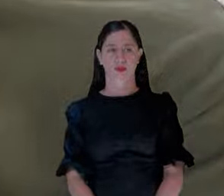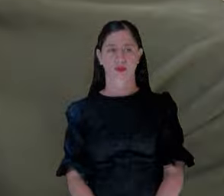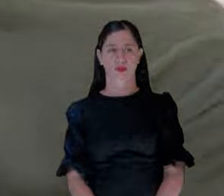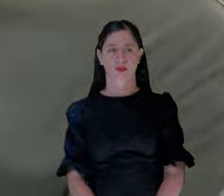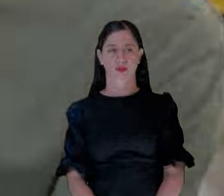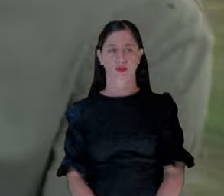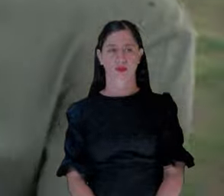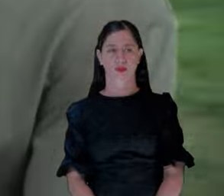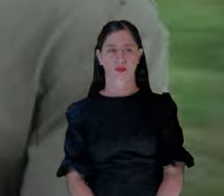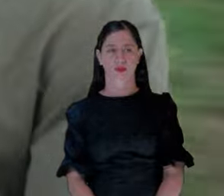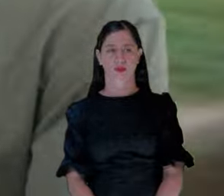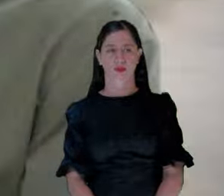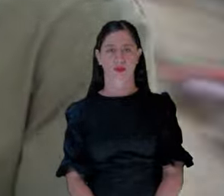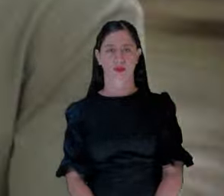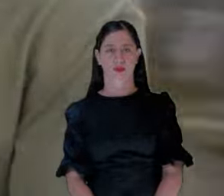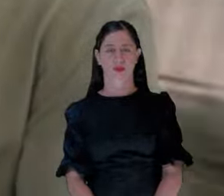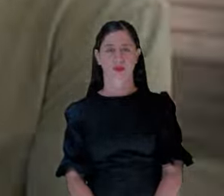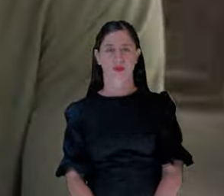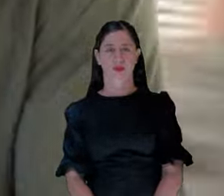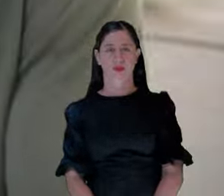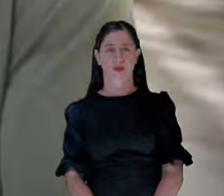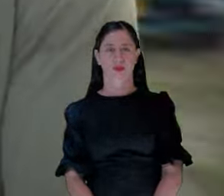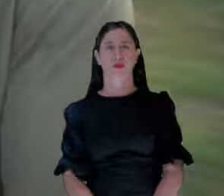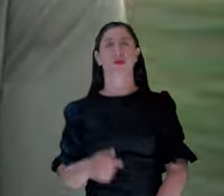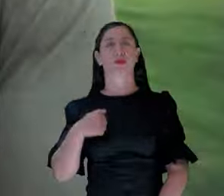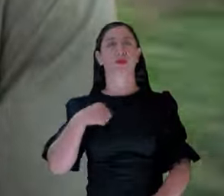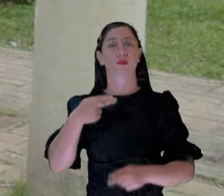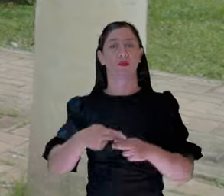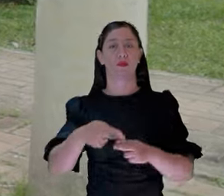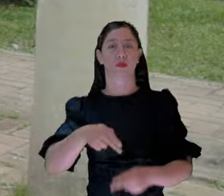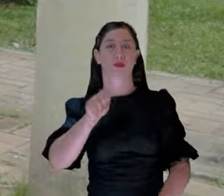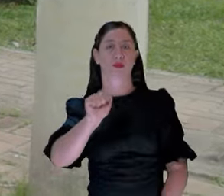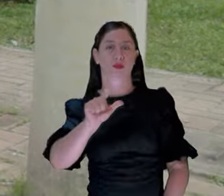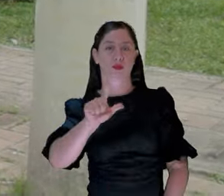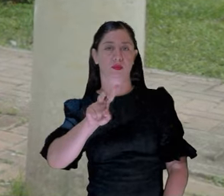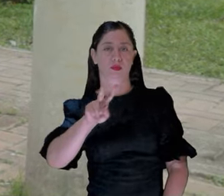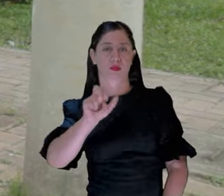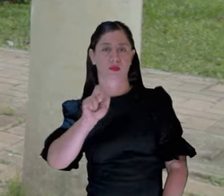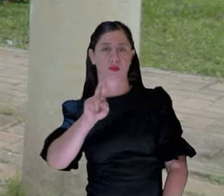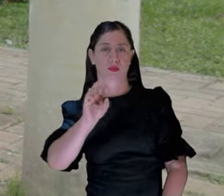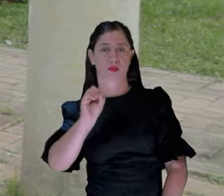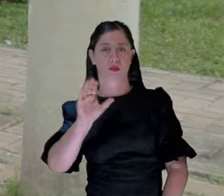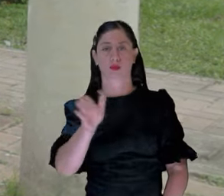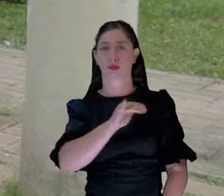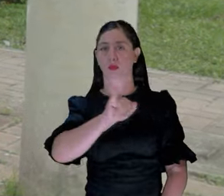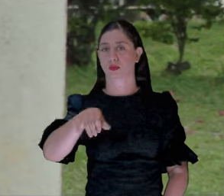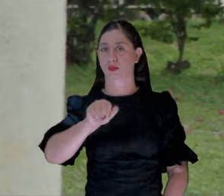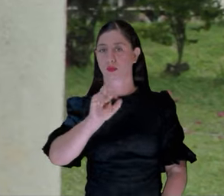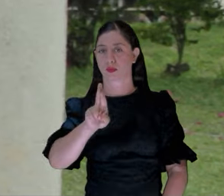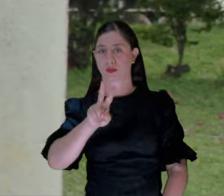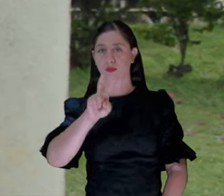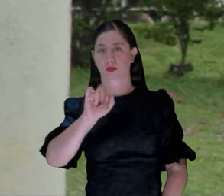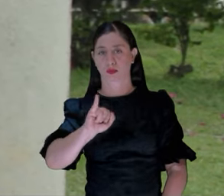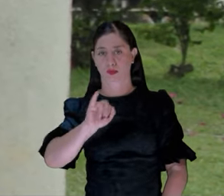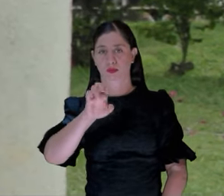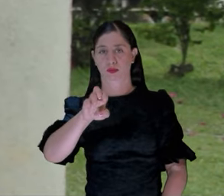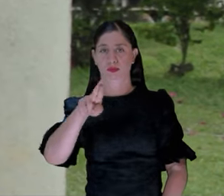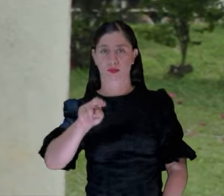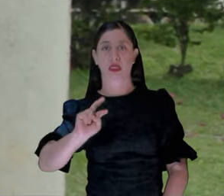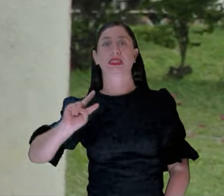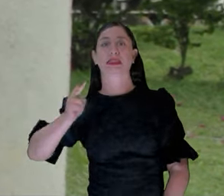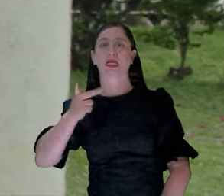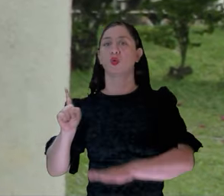la conquista. Mano arriba que se sienta la conquista. Mi nombre es Álvaro Javier Vallecilla. Voy por el